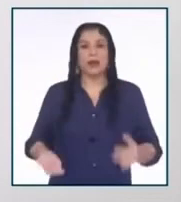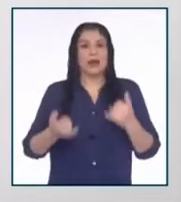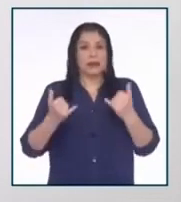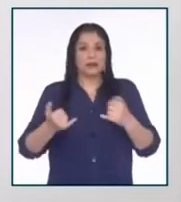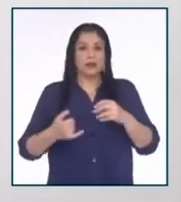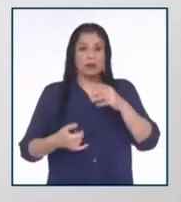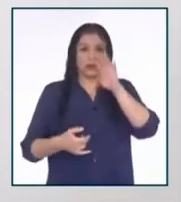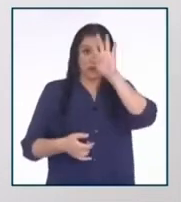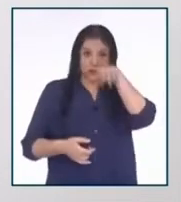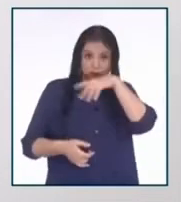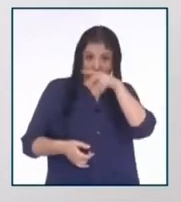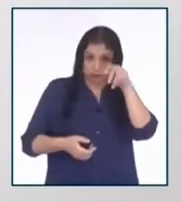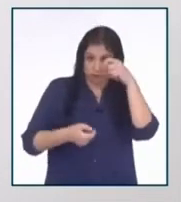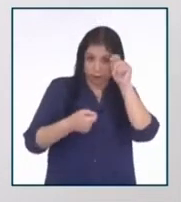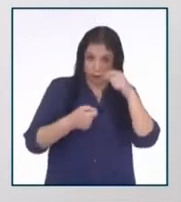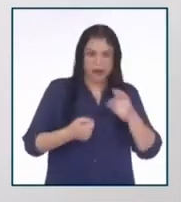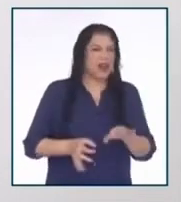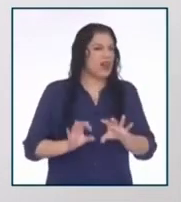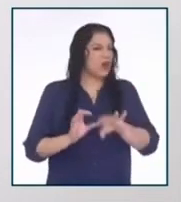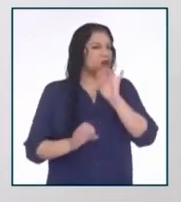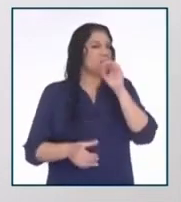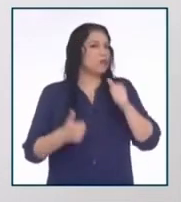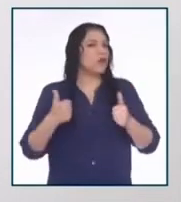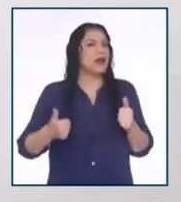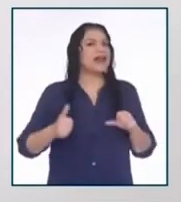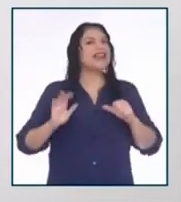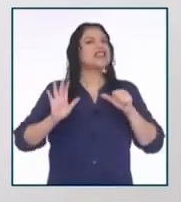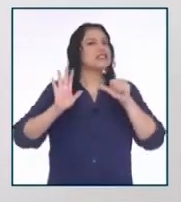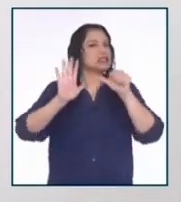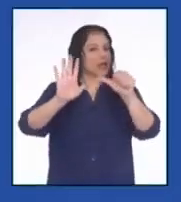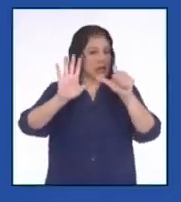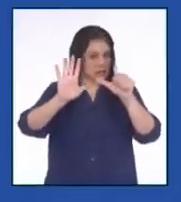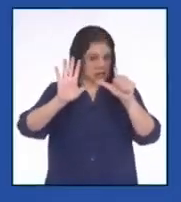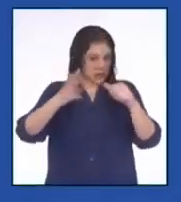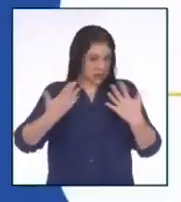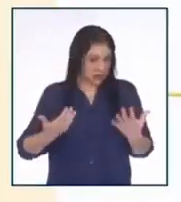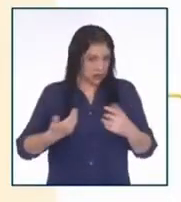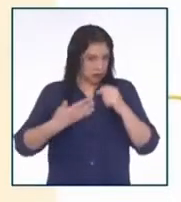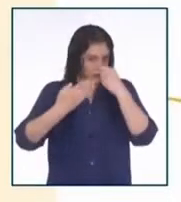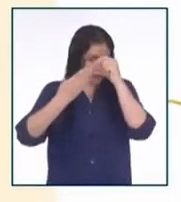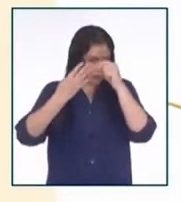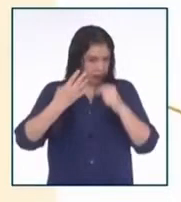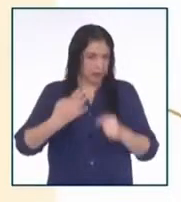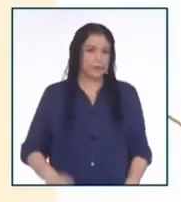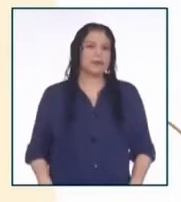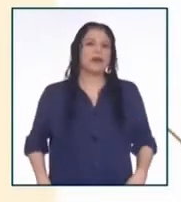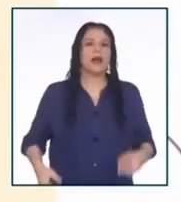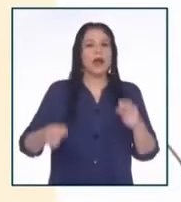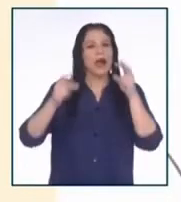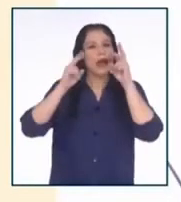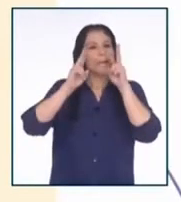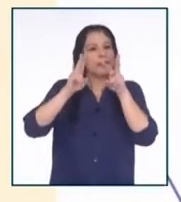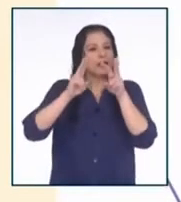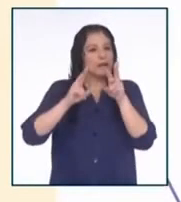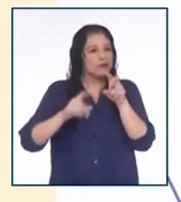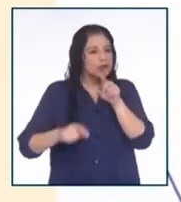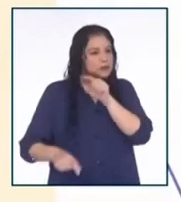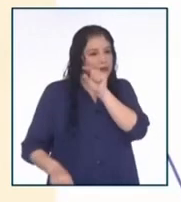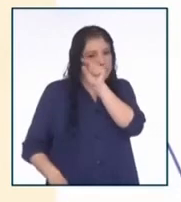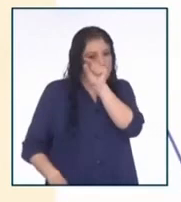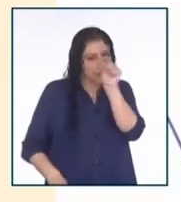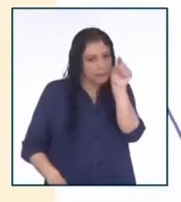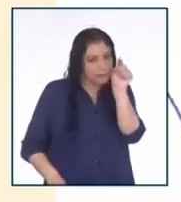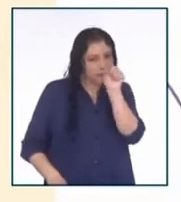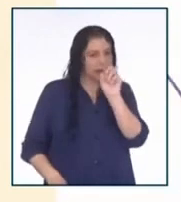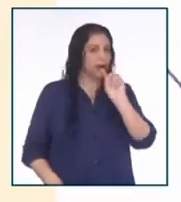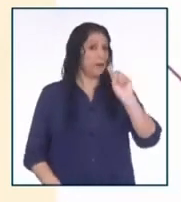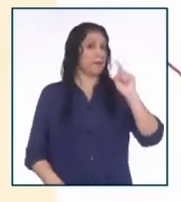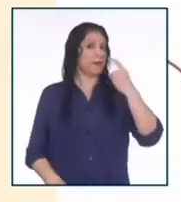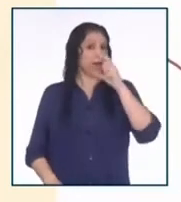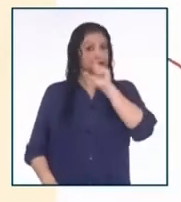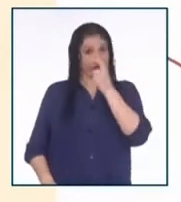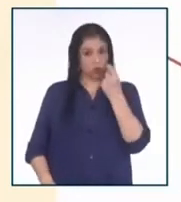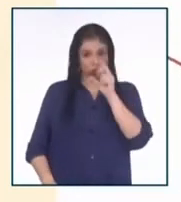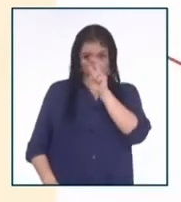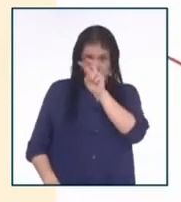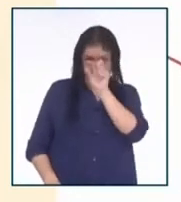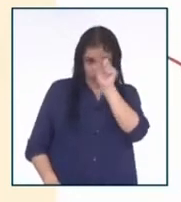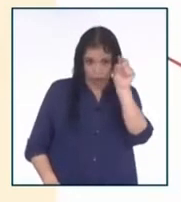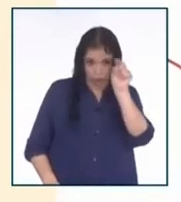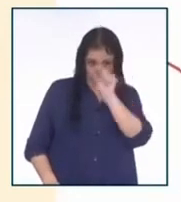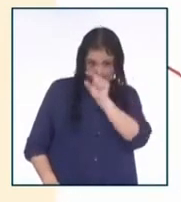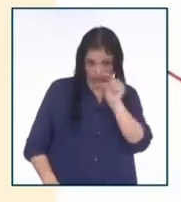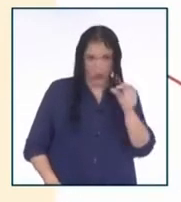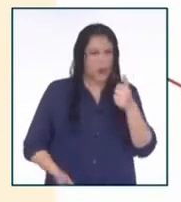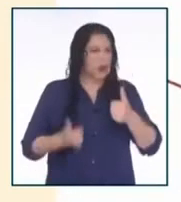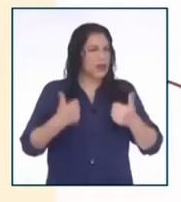esta rúbrica encontramos 6 criterios. Observen aquí. El primer y segundo